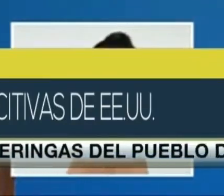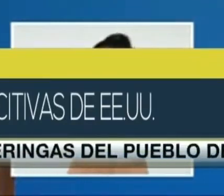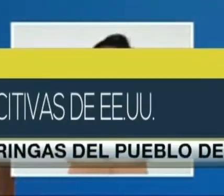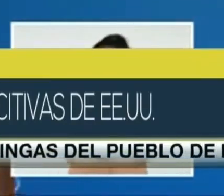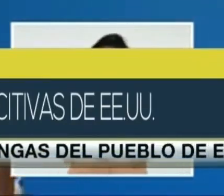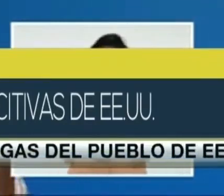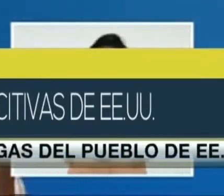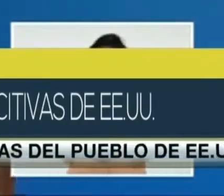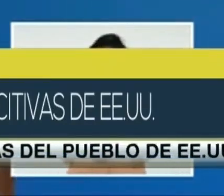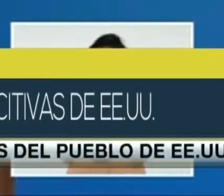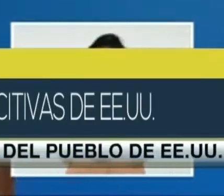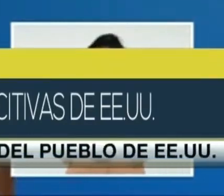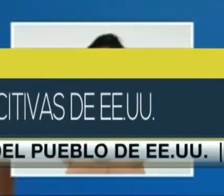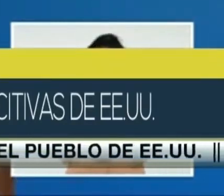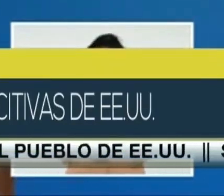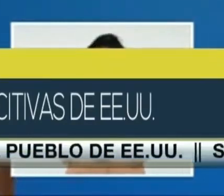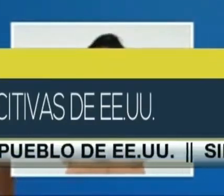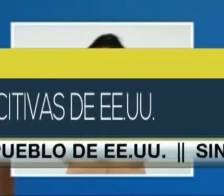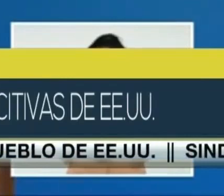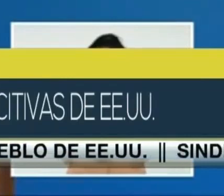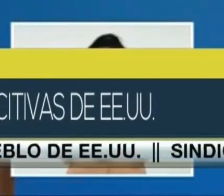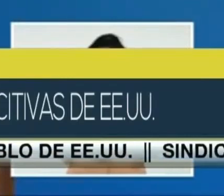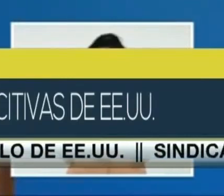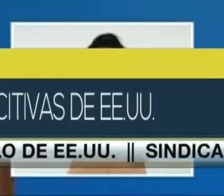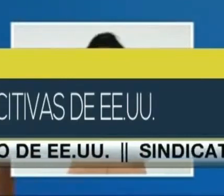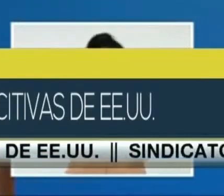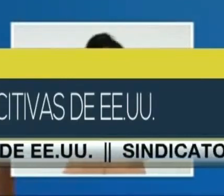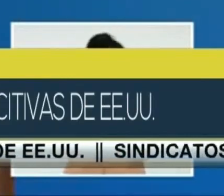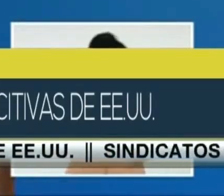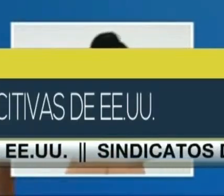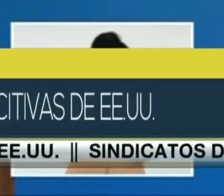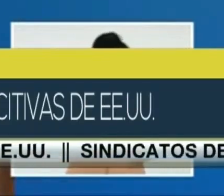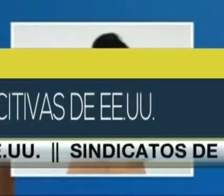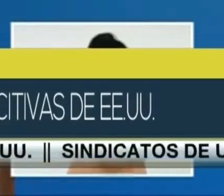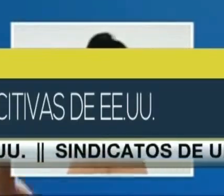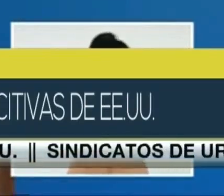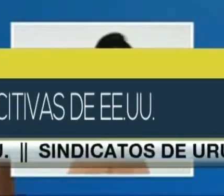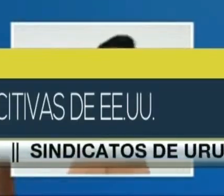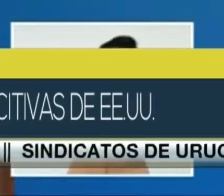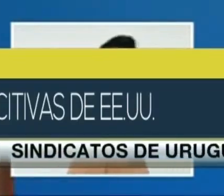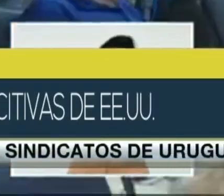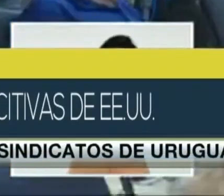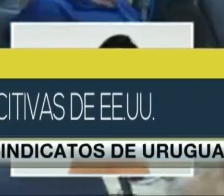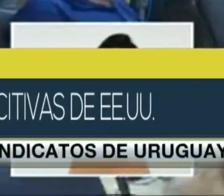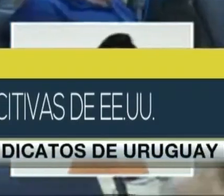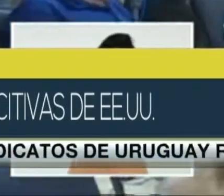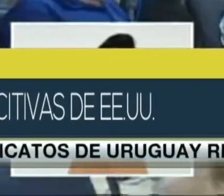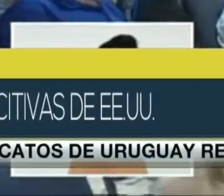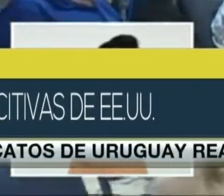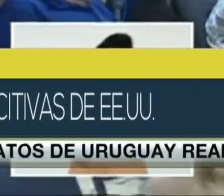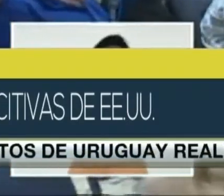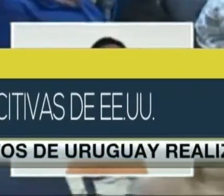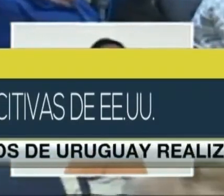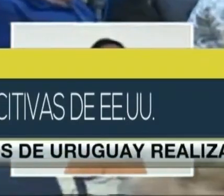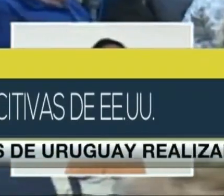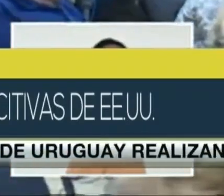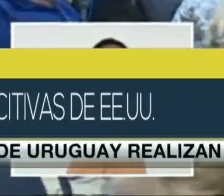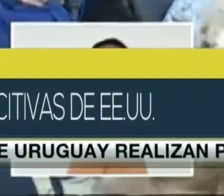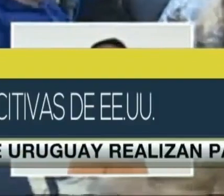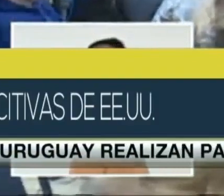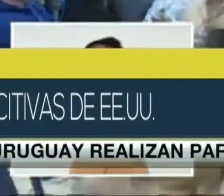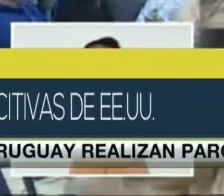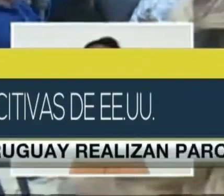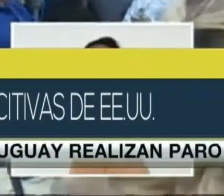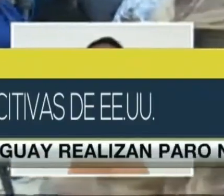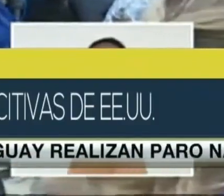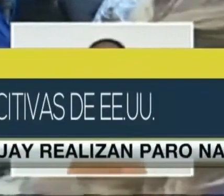ciudadano con graves antecedentes penales que atacó a un policía,